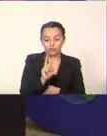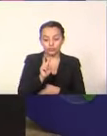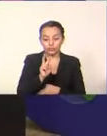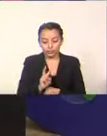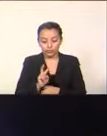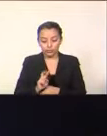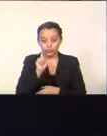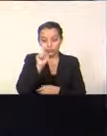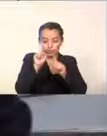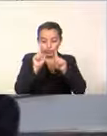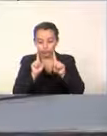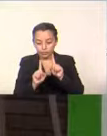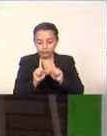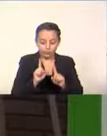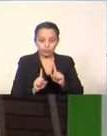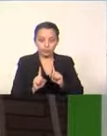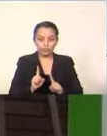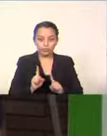1. Uy, me traje una de 10, mira.